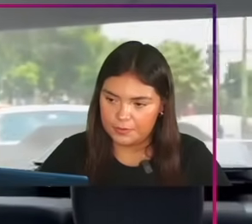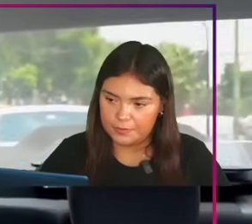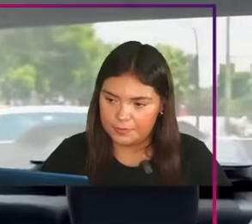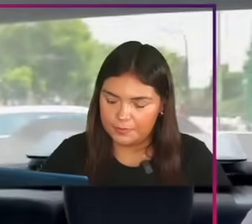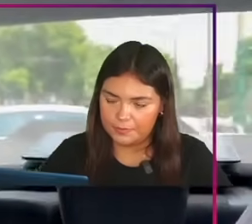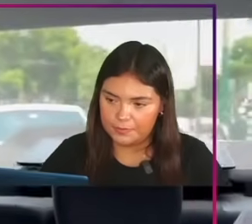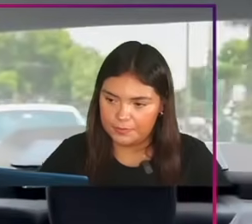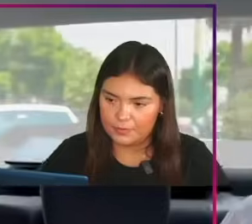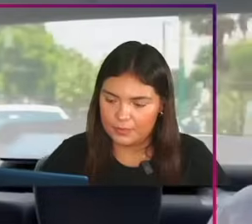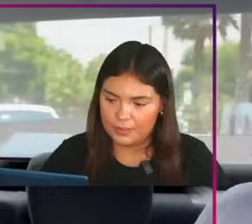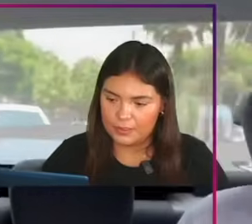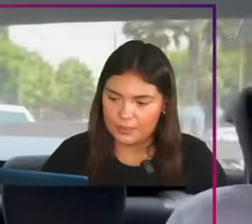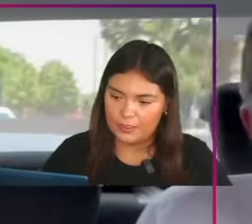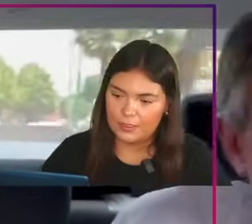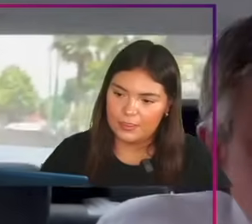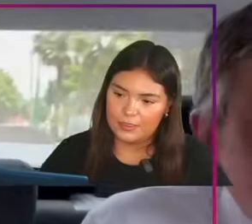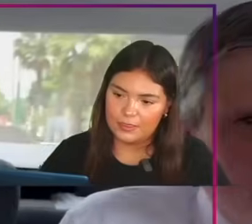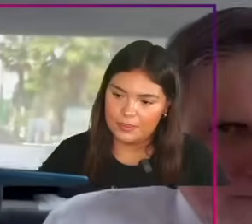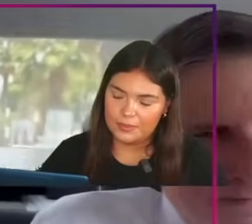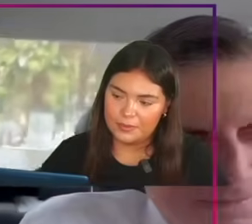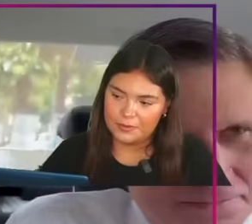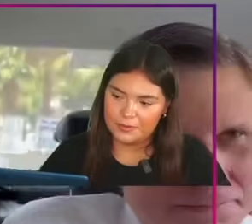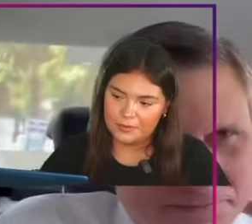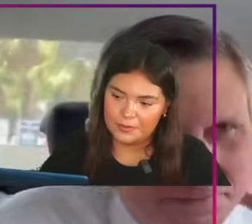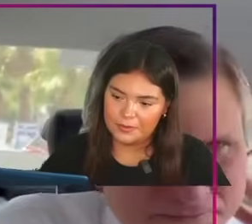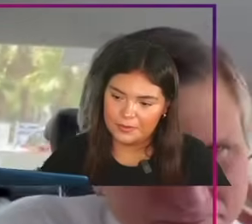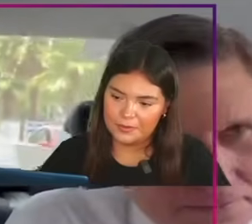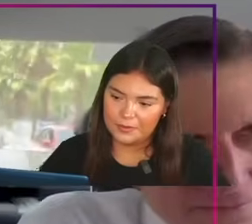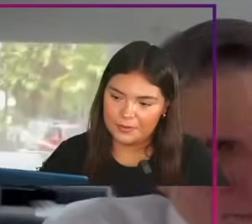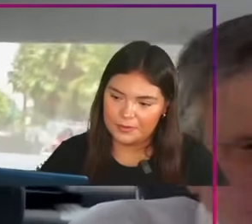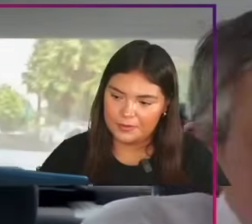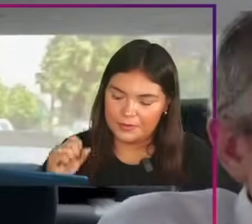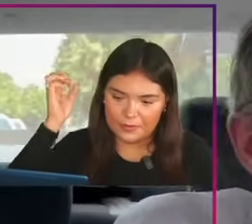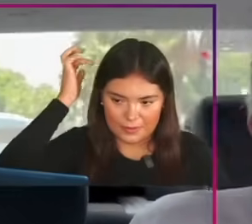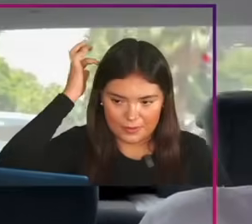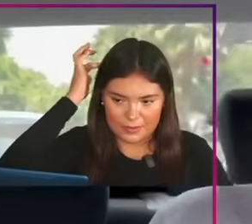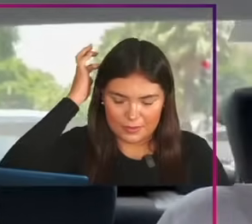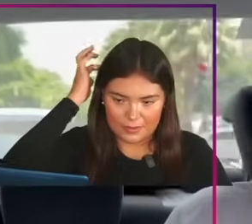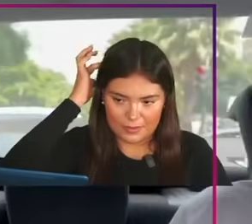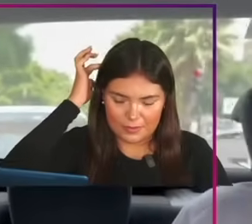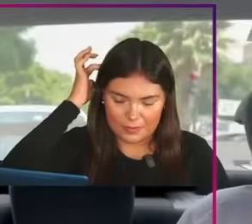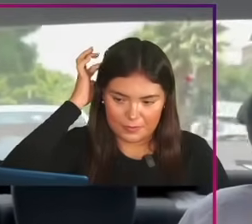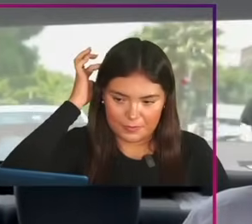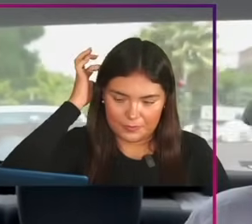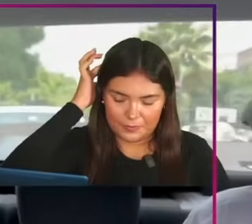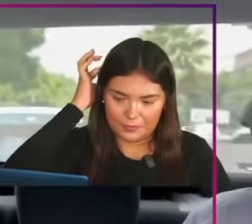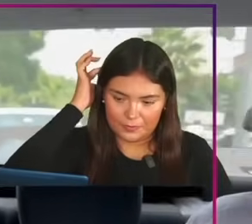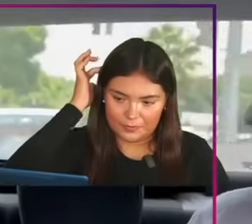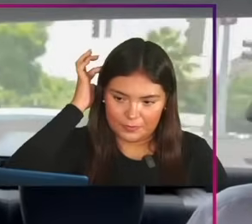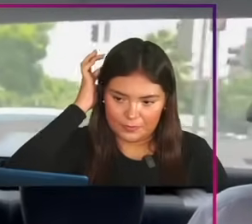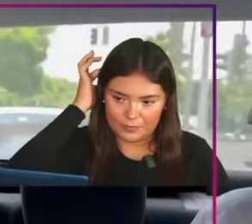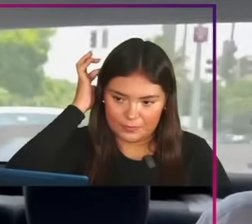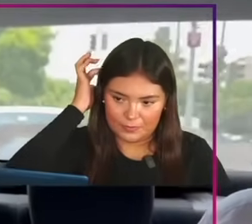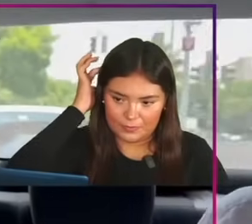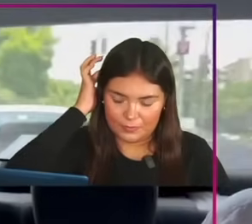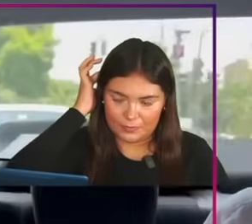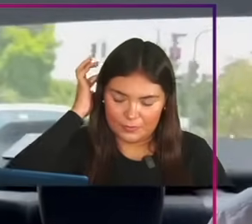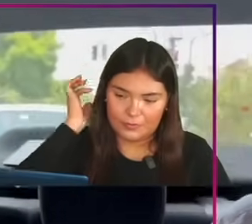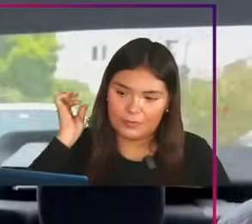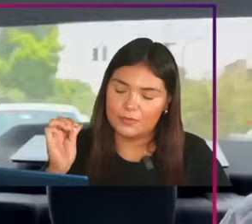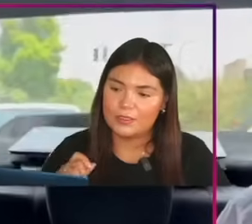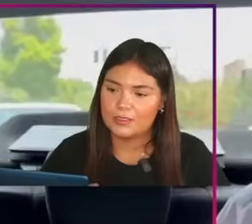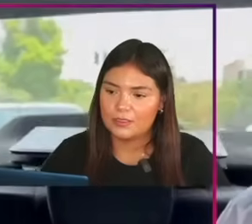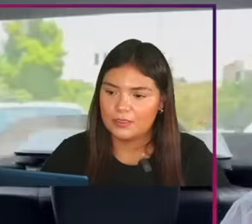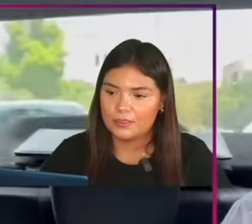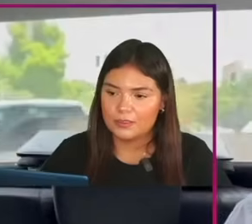compañeras aquí me acompaña mi familia por supuesto el gabinete con el que vamos a trabajar por el bien de